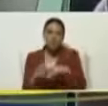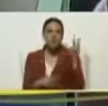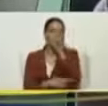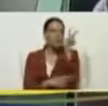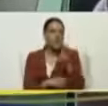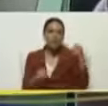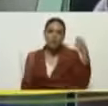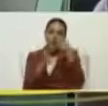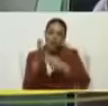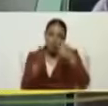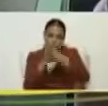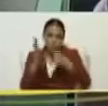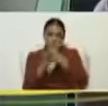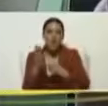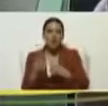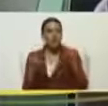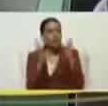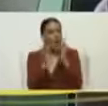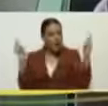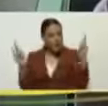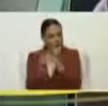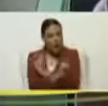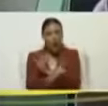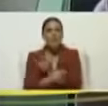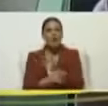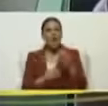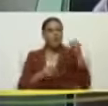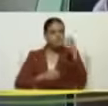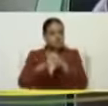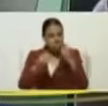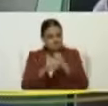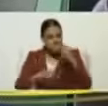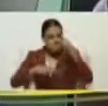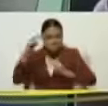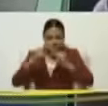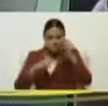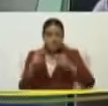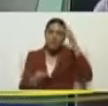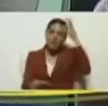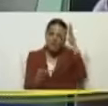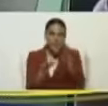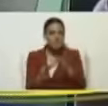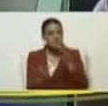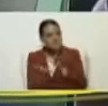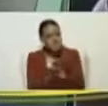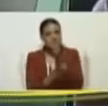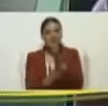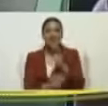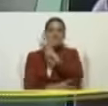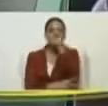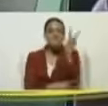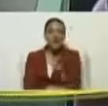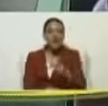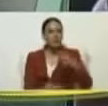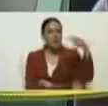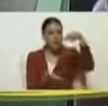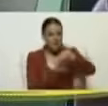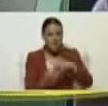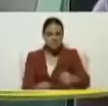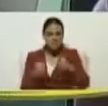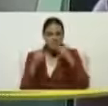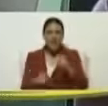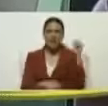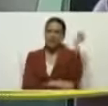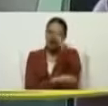lucha, que ama, que crea, que cree, de la Venezuela que resiste y que